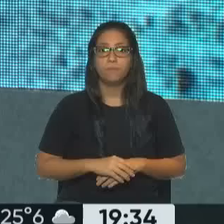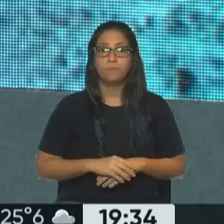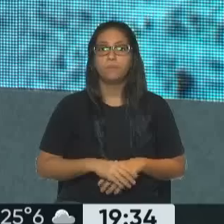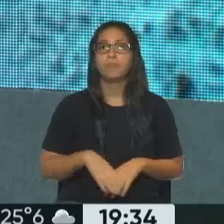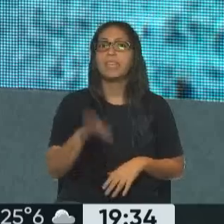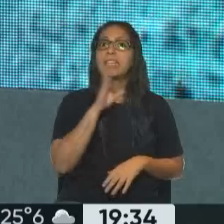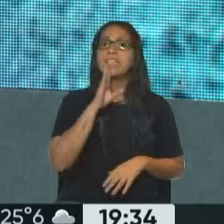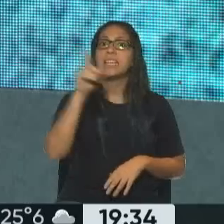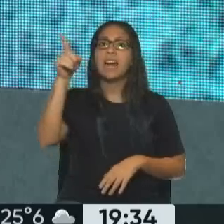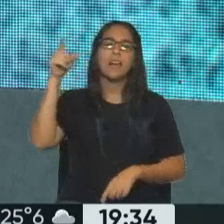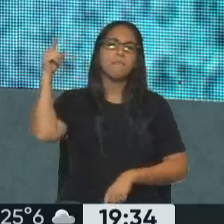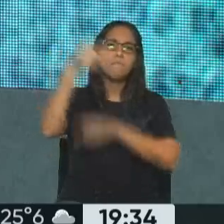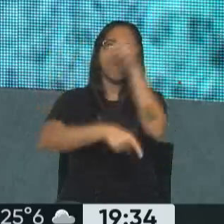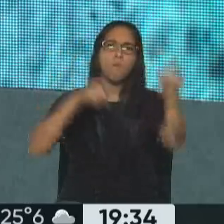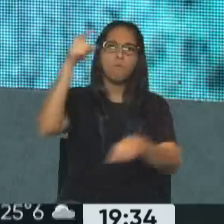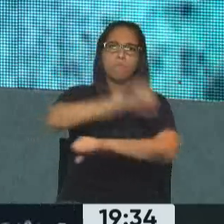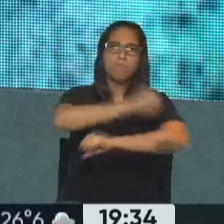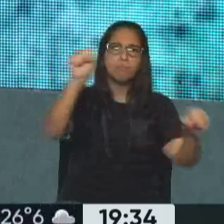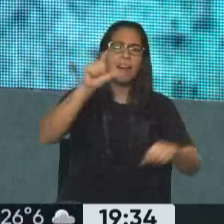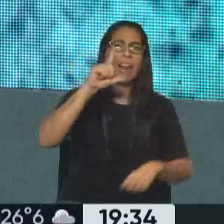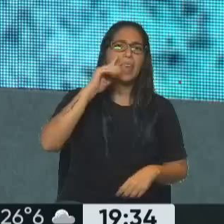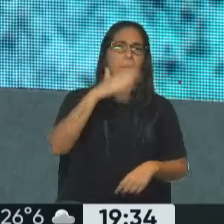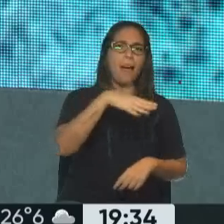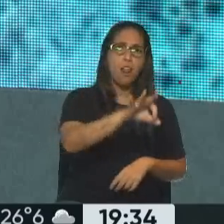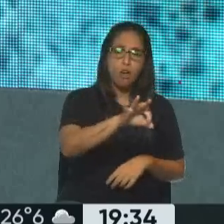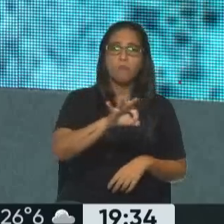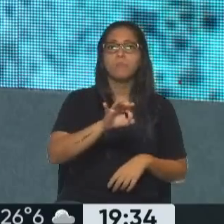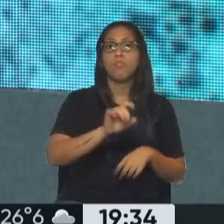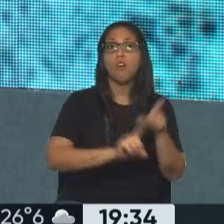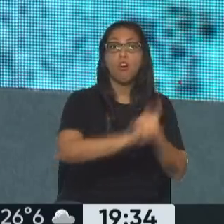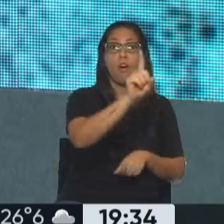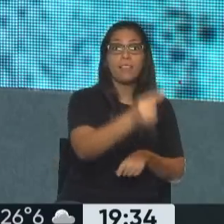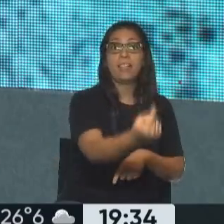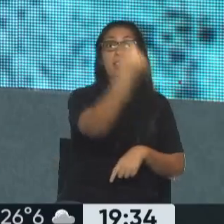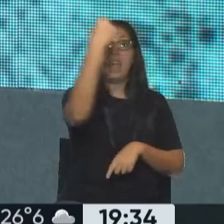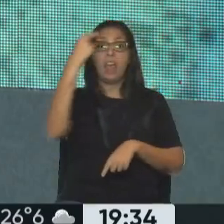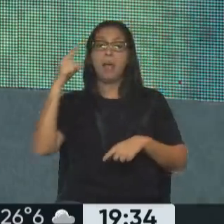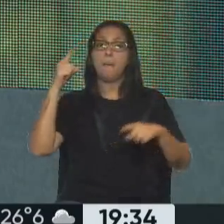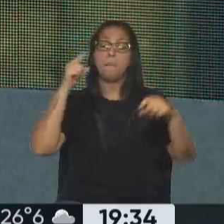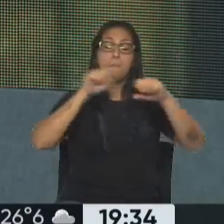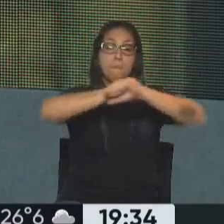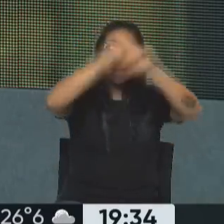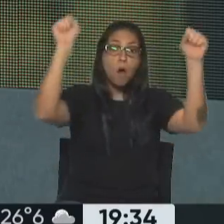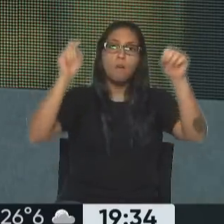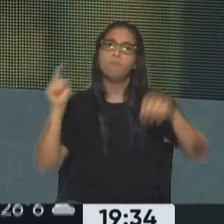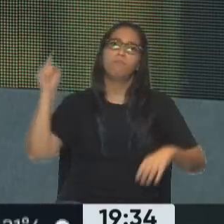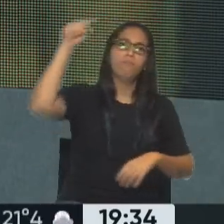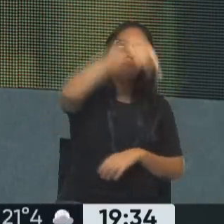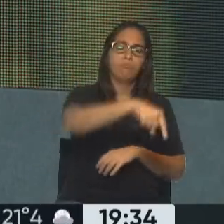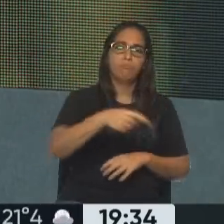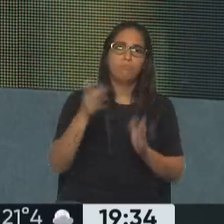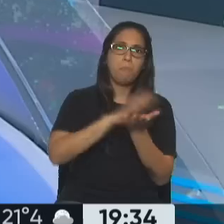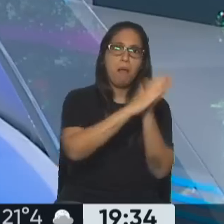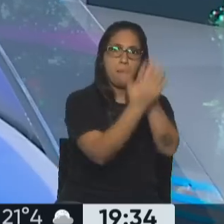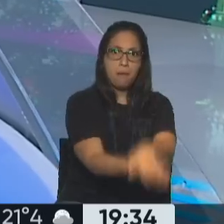Israel bombardeó el sur del Líbano luego de interceptar cohetes que venían desde esa zona. Los detalles nos cuenta Leticia Martínez. Hola,